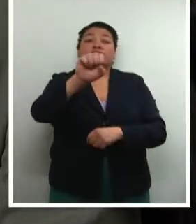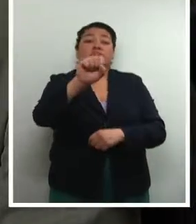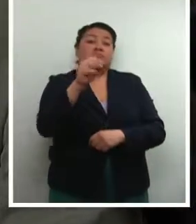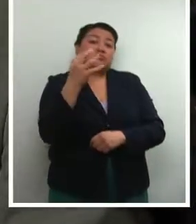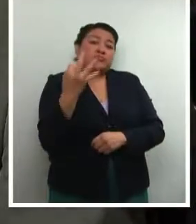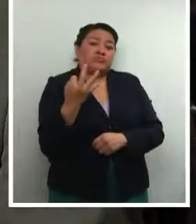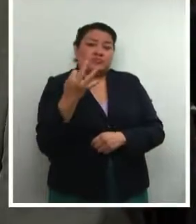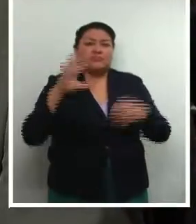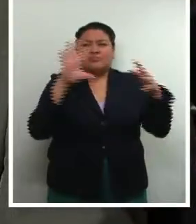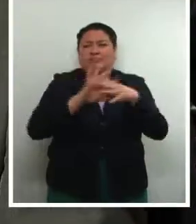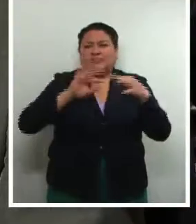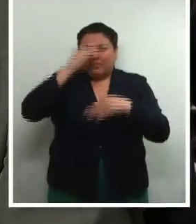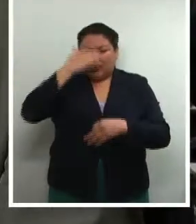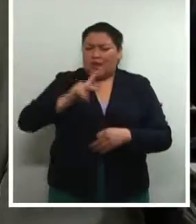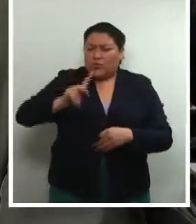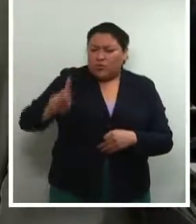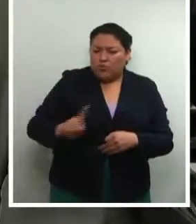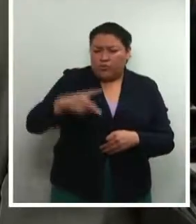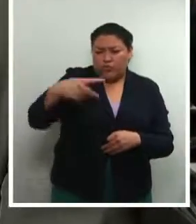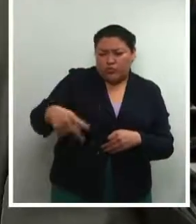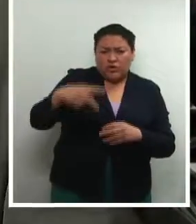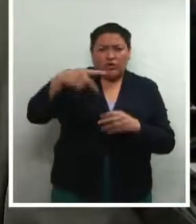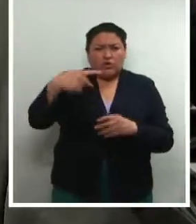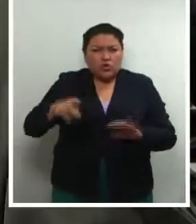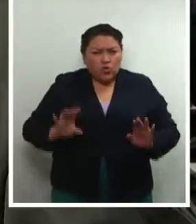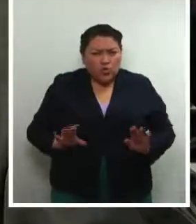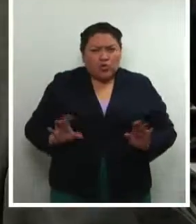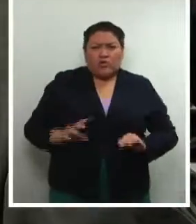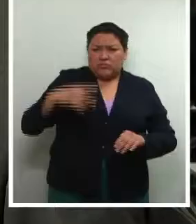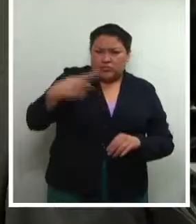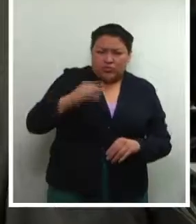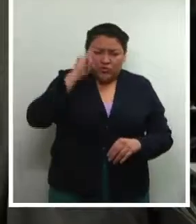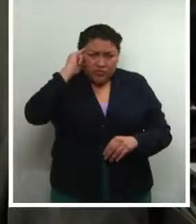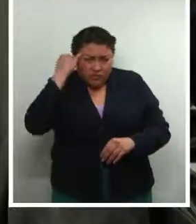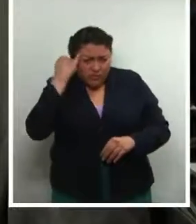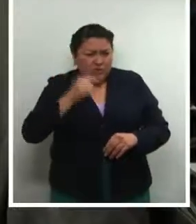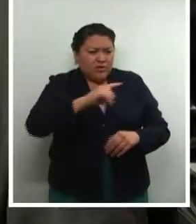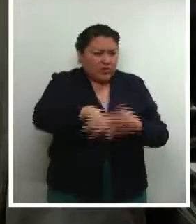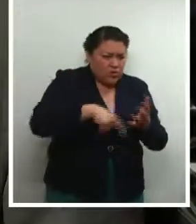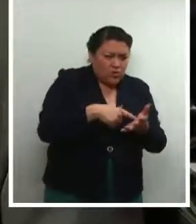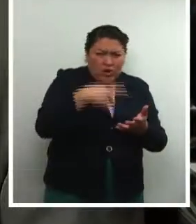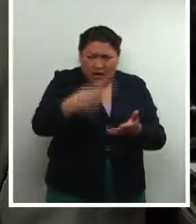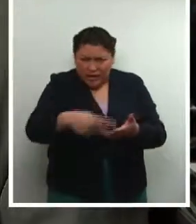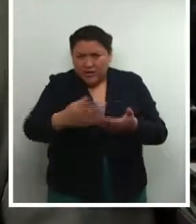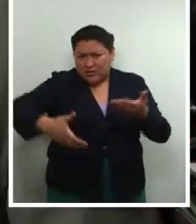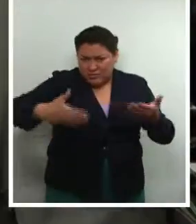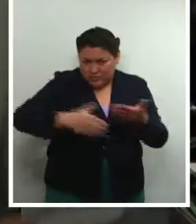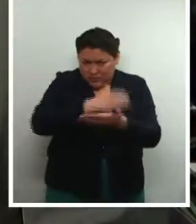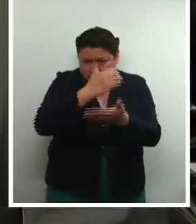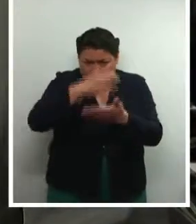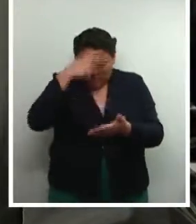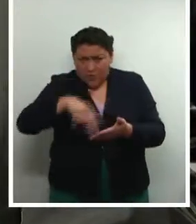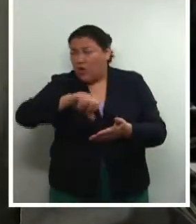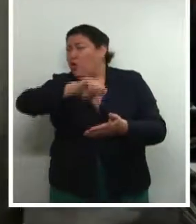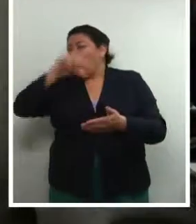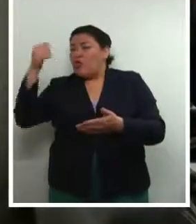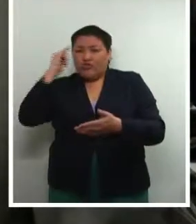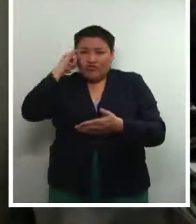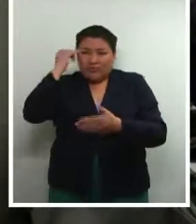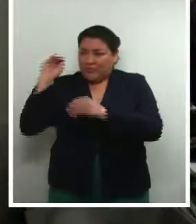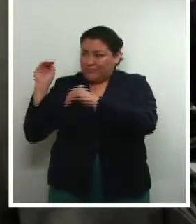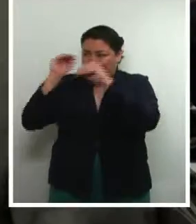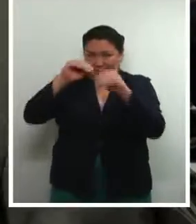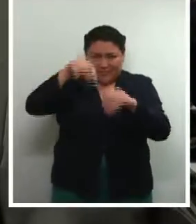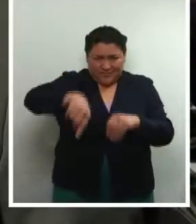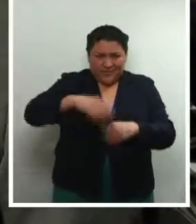los derechos de los pueblos y comunidades indígenas y los barrios originarios. Específicamente